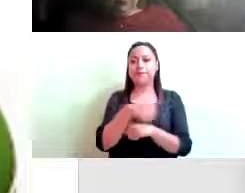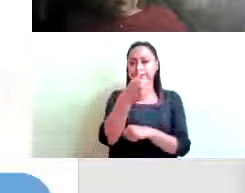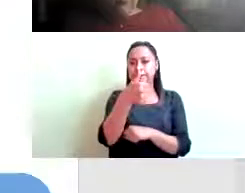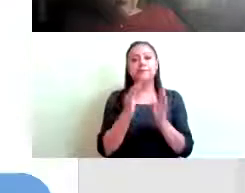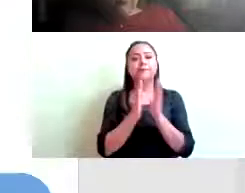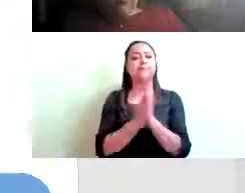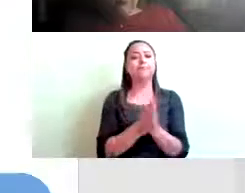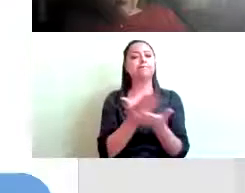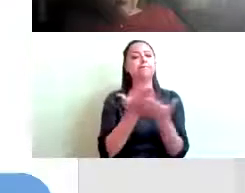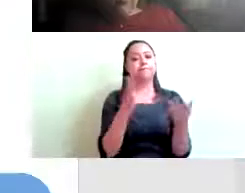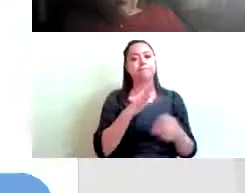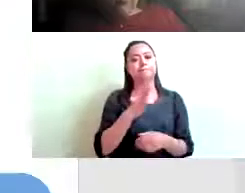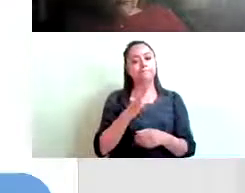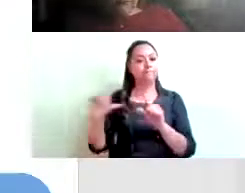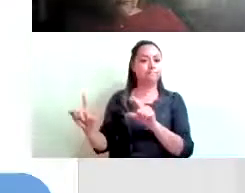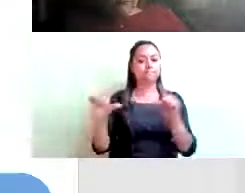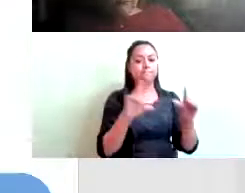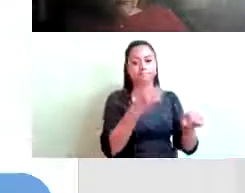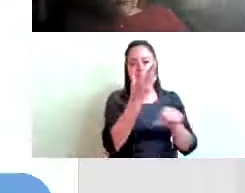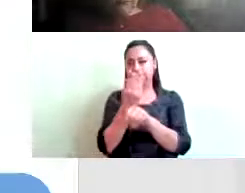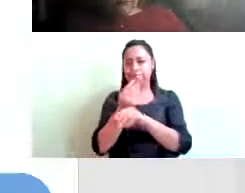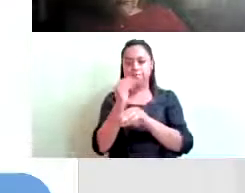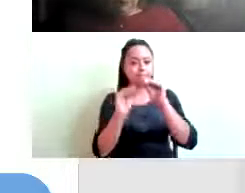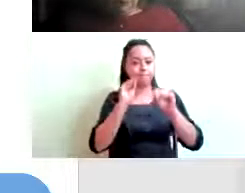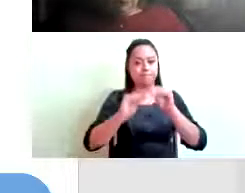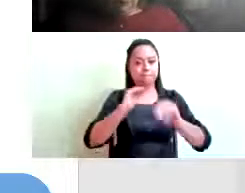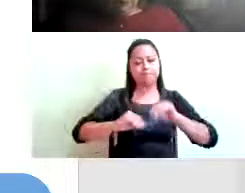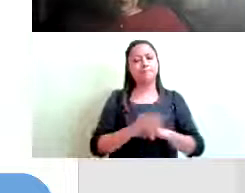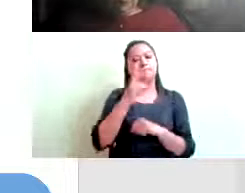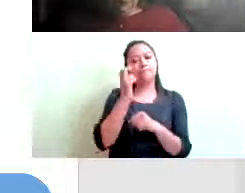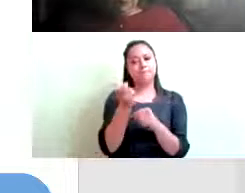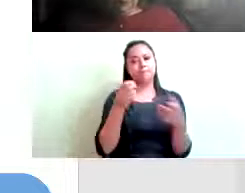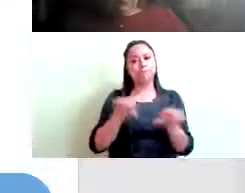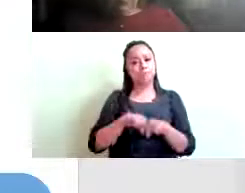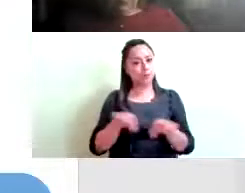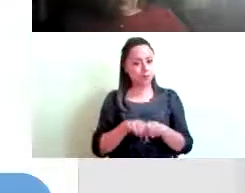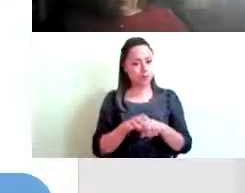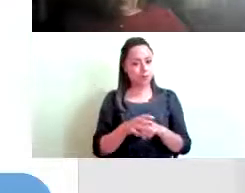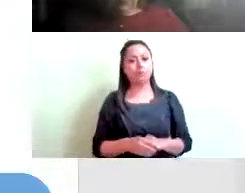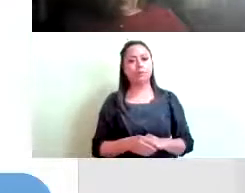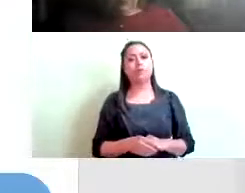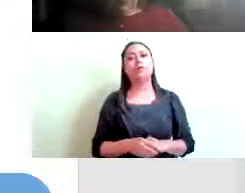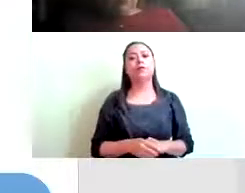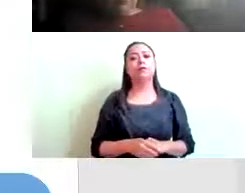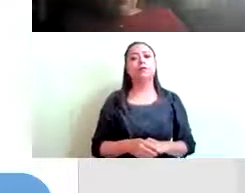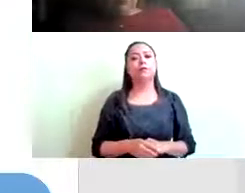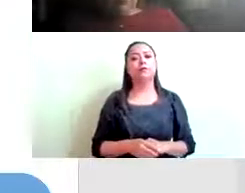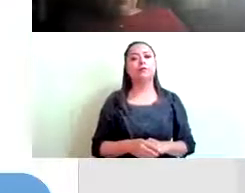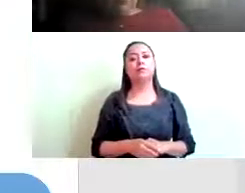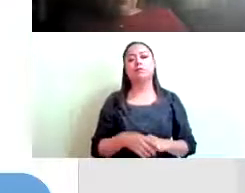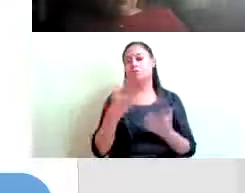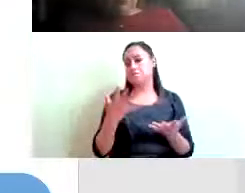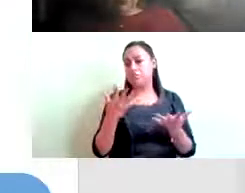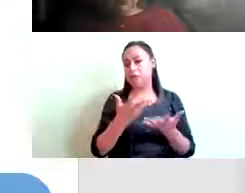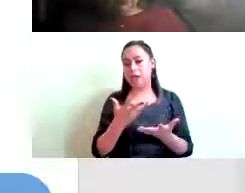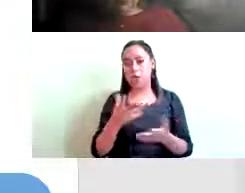Tenemos la cuestión de reparar, que es algo que también ya se mencionaba hace un momento. Reparar la red de abastecimiento de